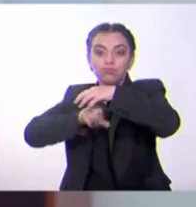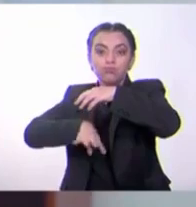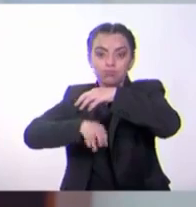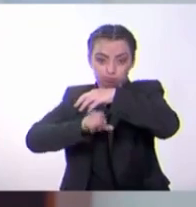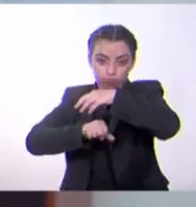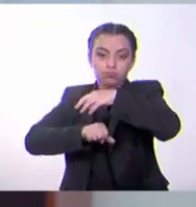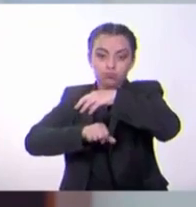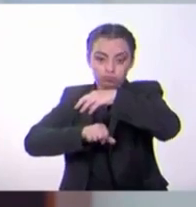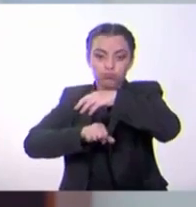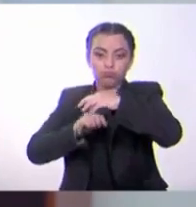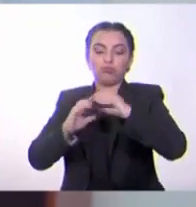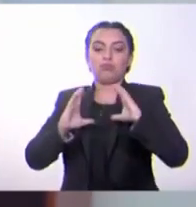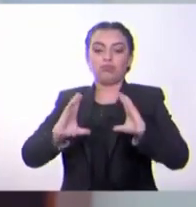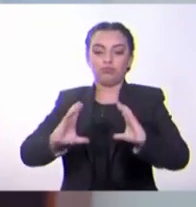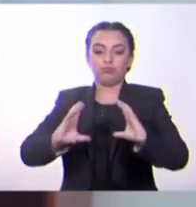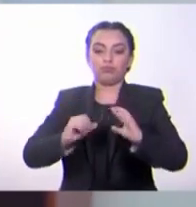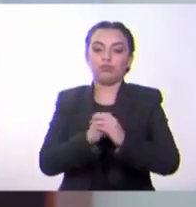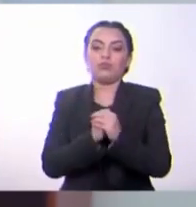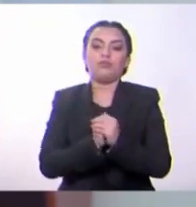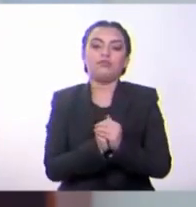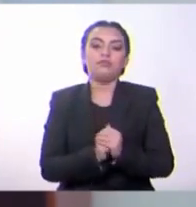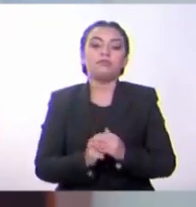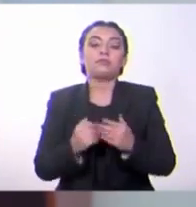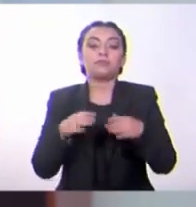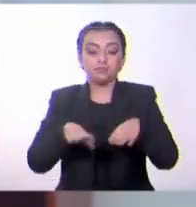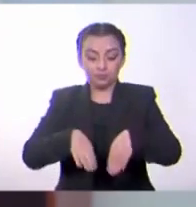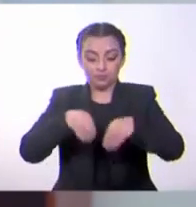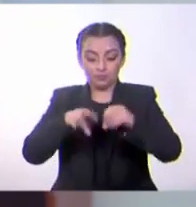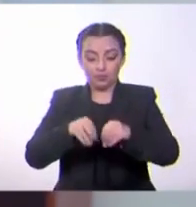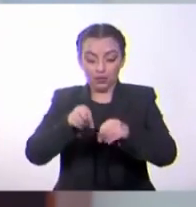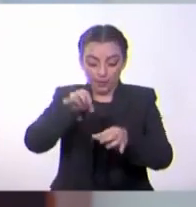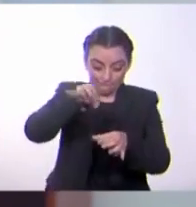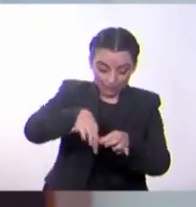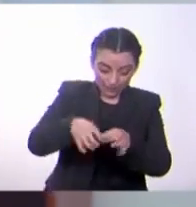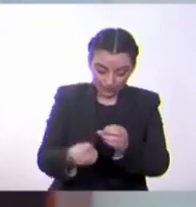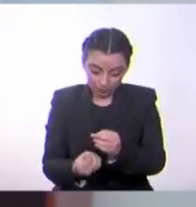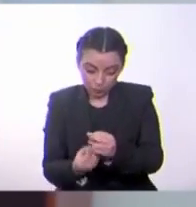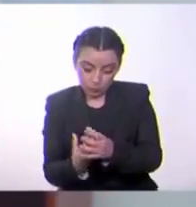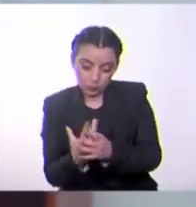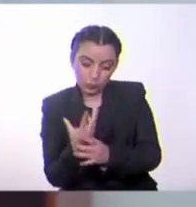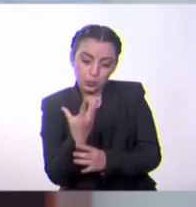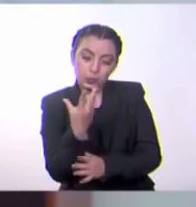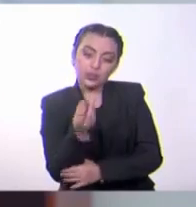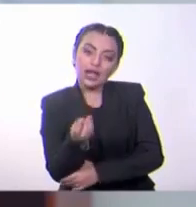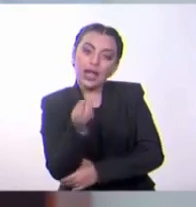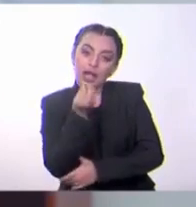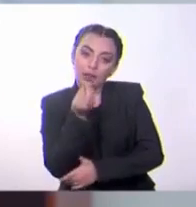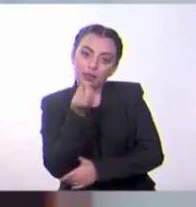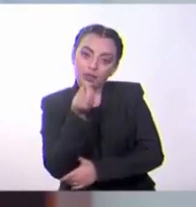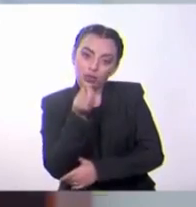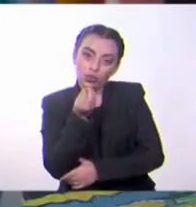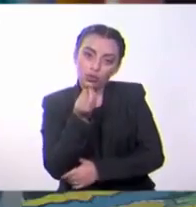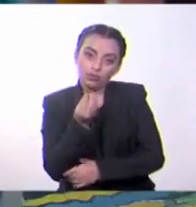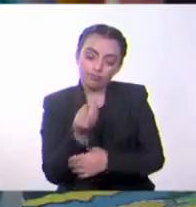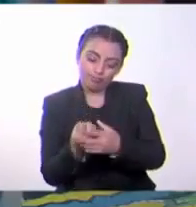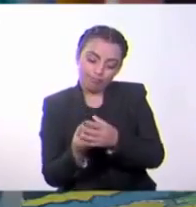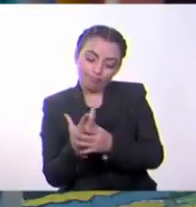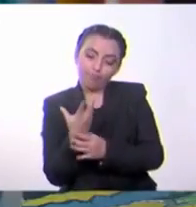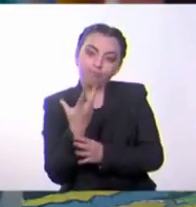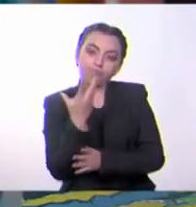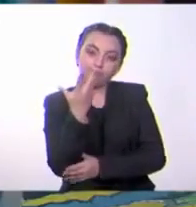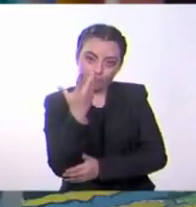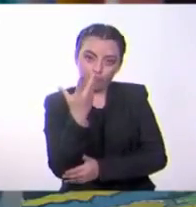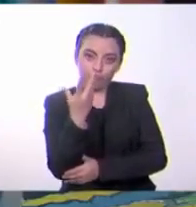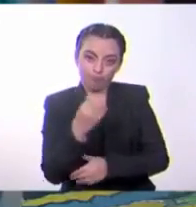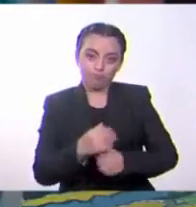produce los cultivos y también produce el alimento para muchas plantas y muchos animales. Una de las